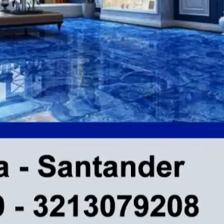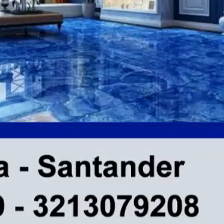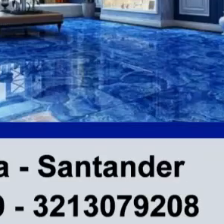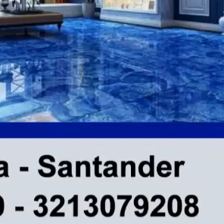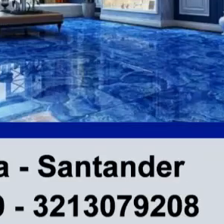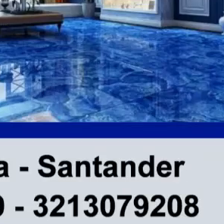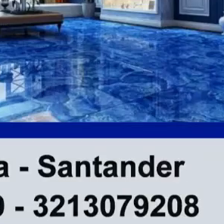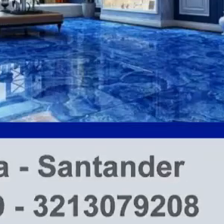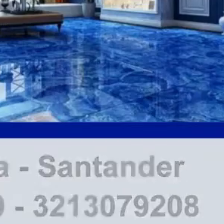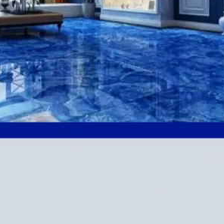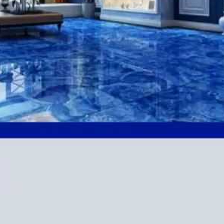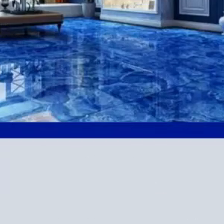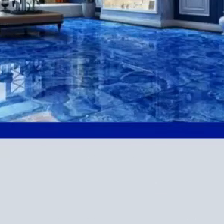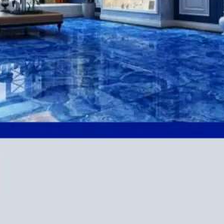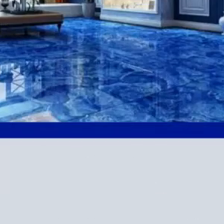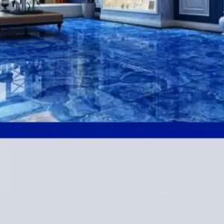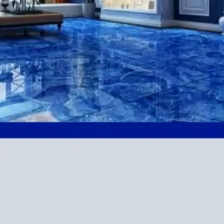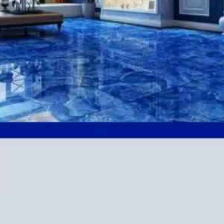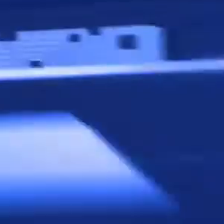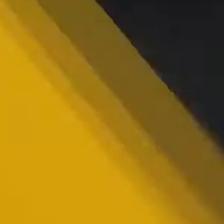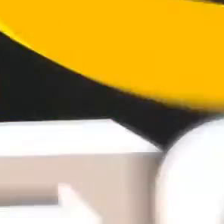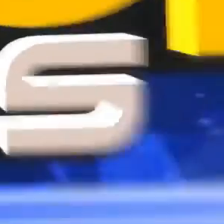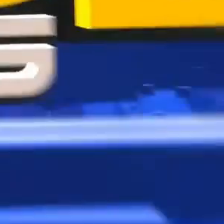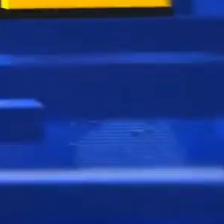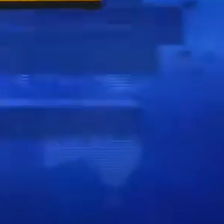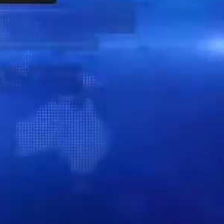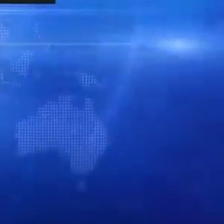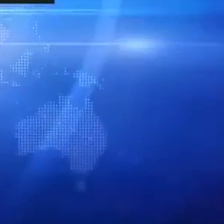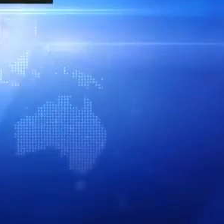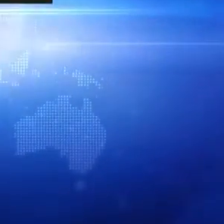instalador certificado y bien remunerado. Llame ya.